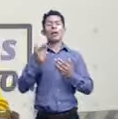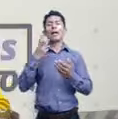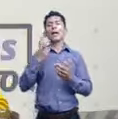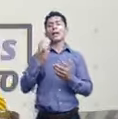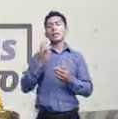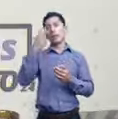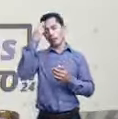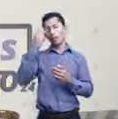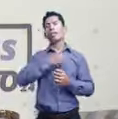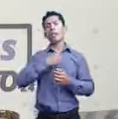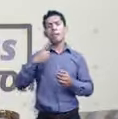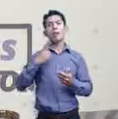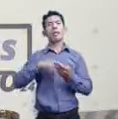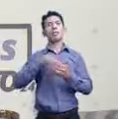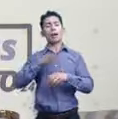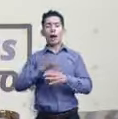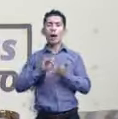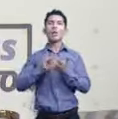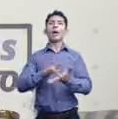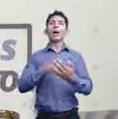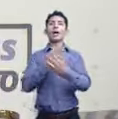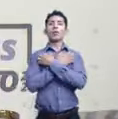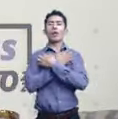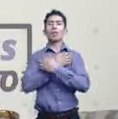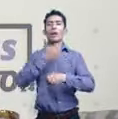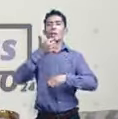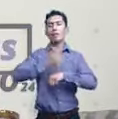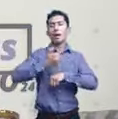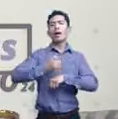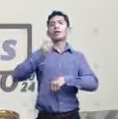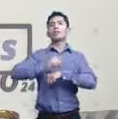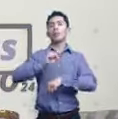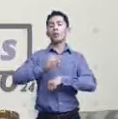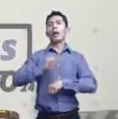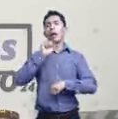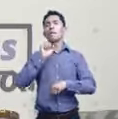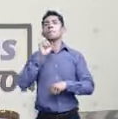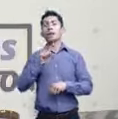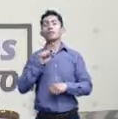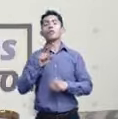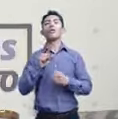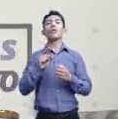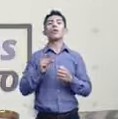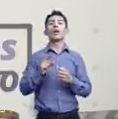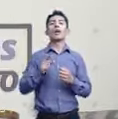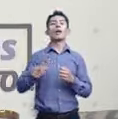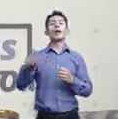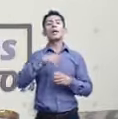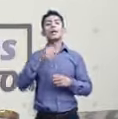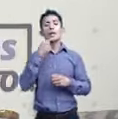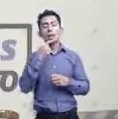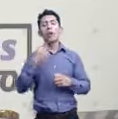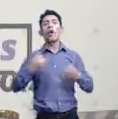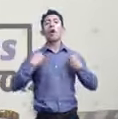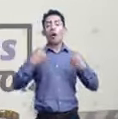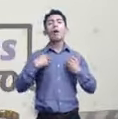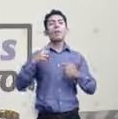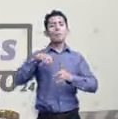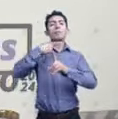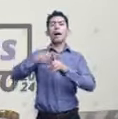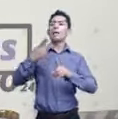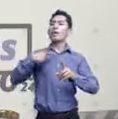ese sentido, tenemos que reforzar no solo la educación básica, no solo la educación a los niños, a los jóvenes, sino